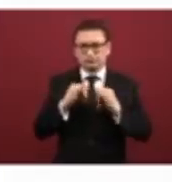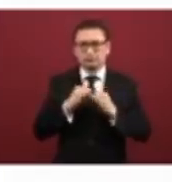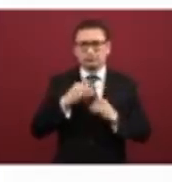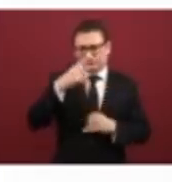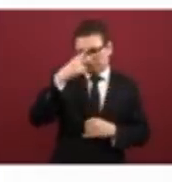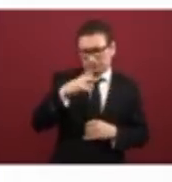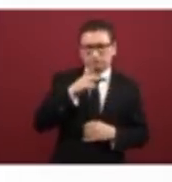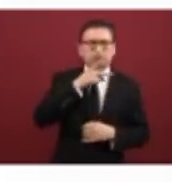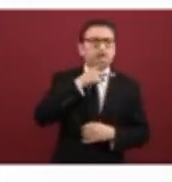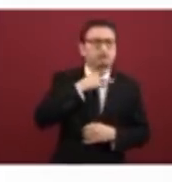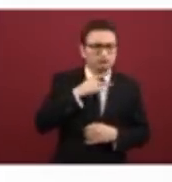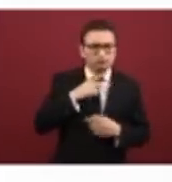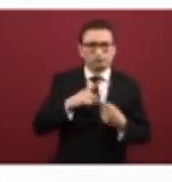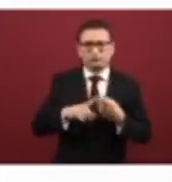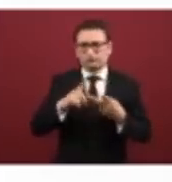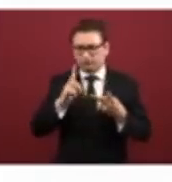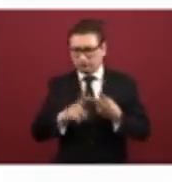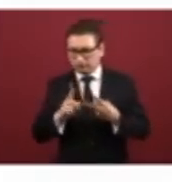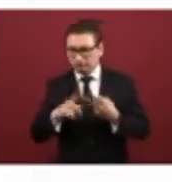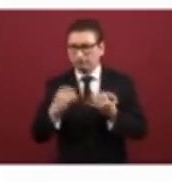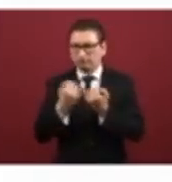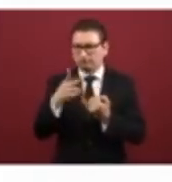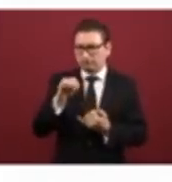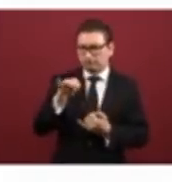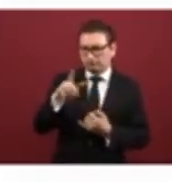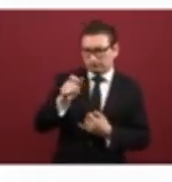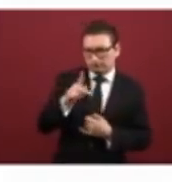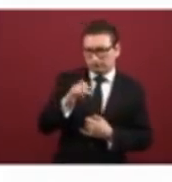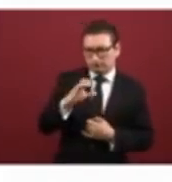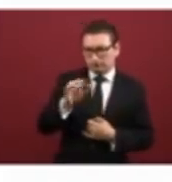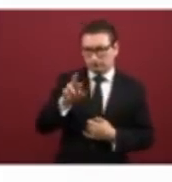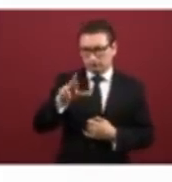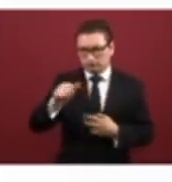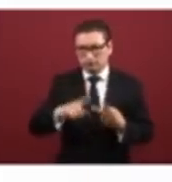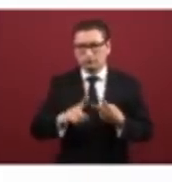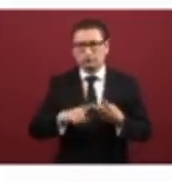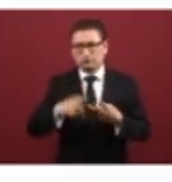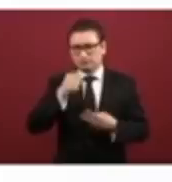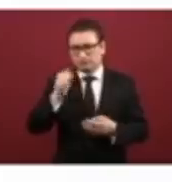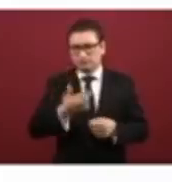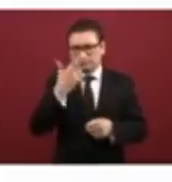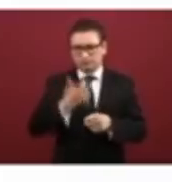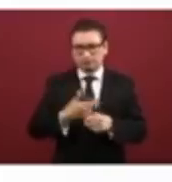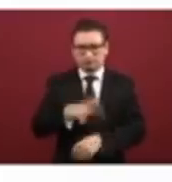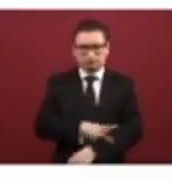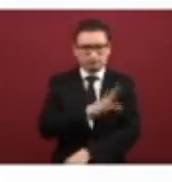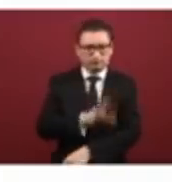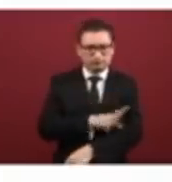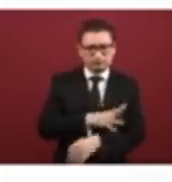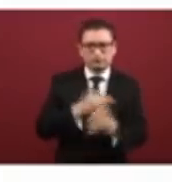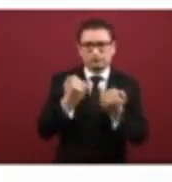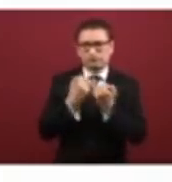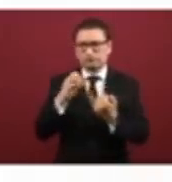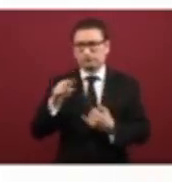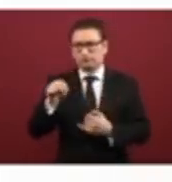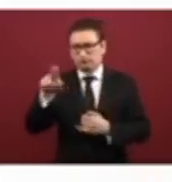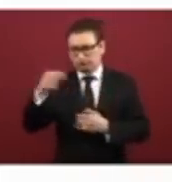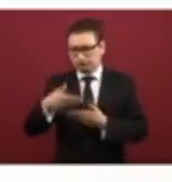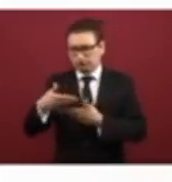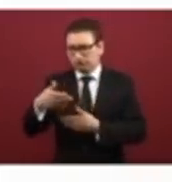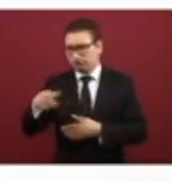de la Procura Internacional de Pemex, de la Secretaría de Energía y de la Organización de Naciones